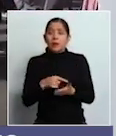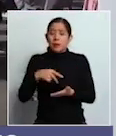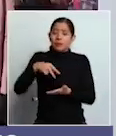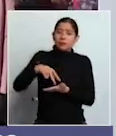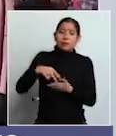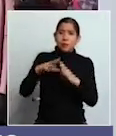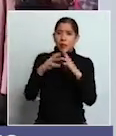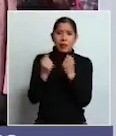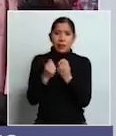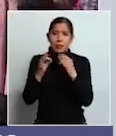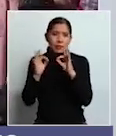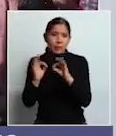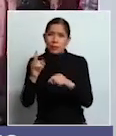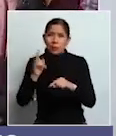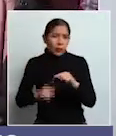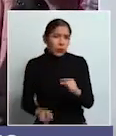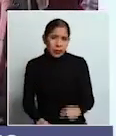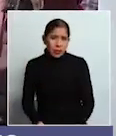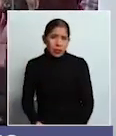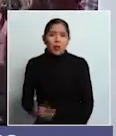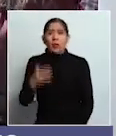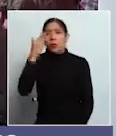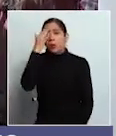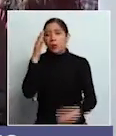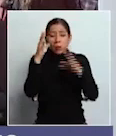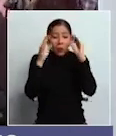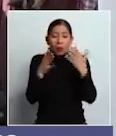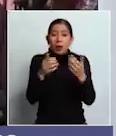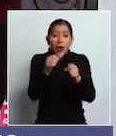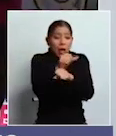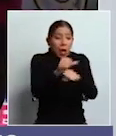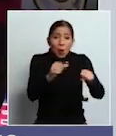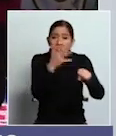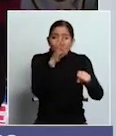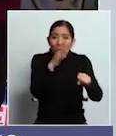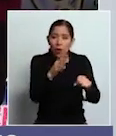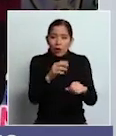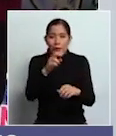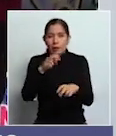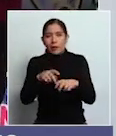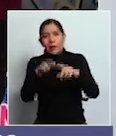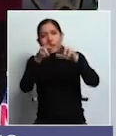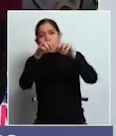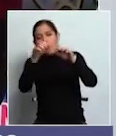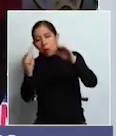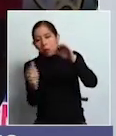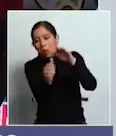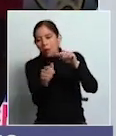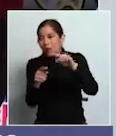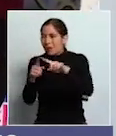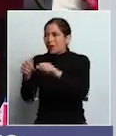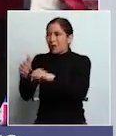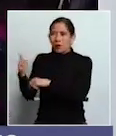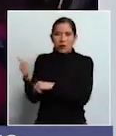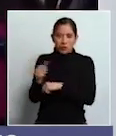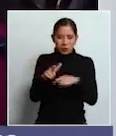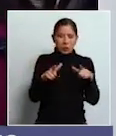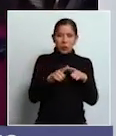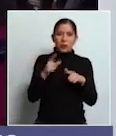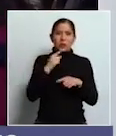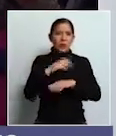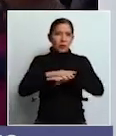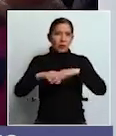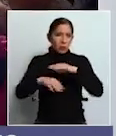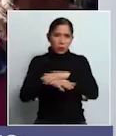como lo dijo el señor presidente, están pasando en áreas no muy aceptables, no muy cómodas para todos los estudiantes.